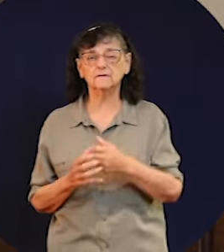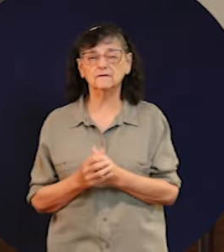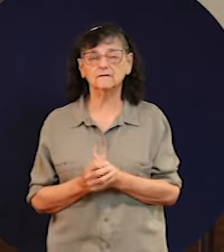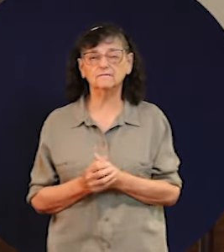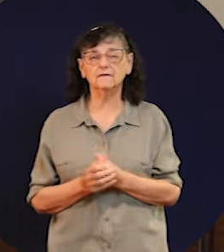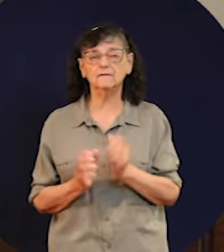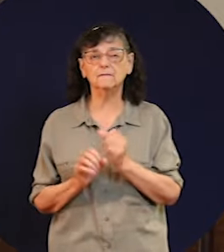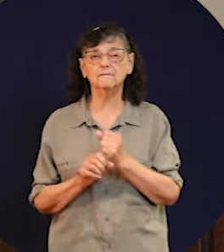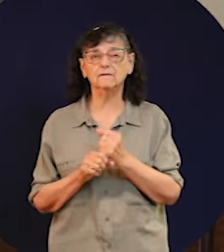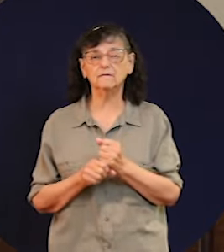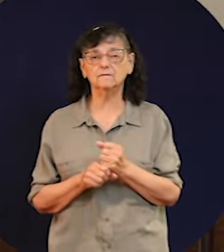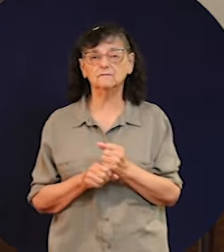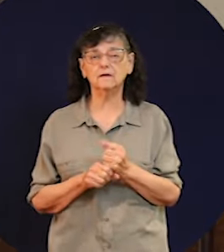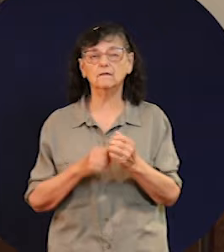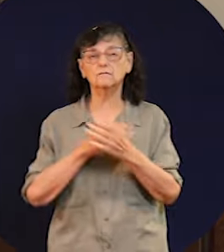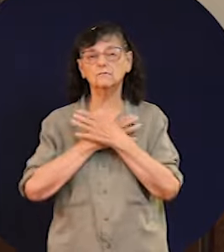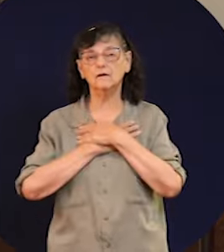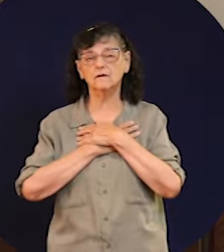hace